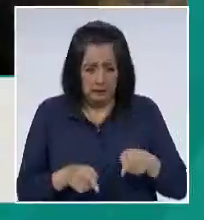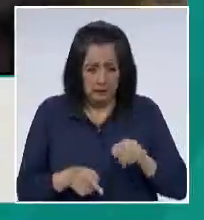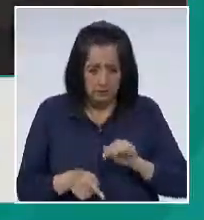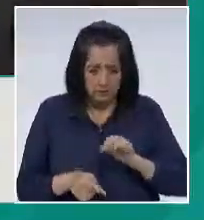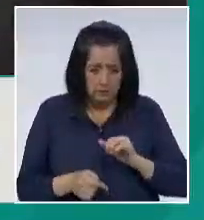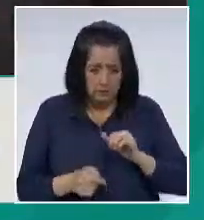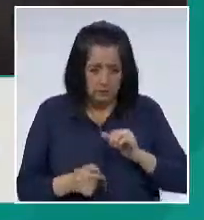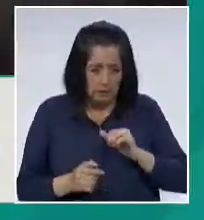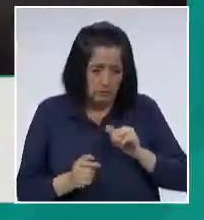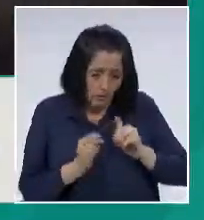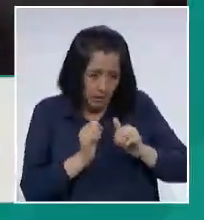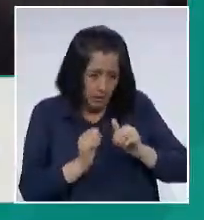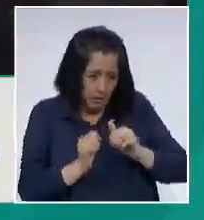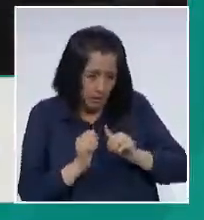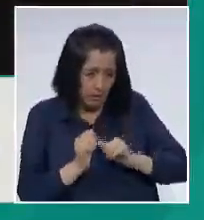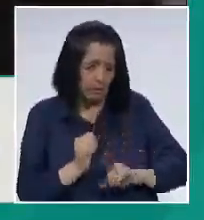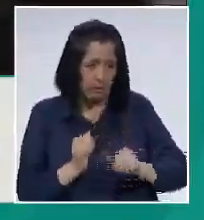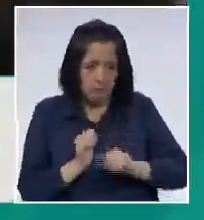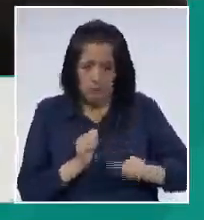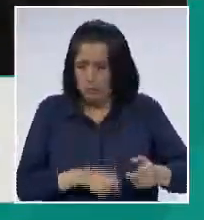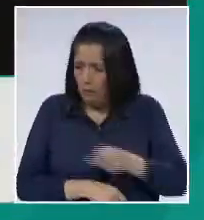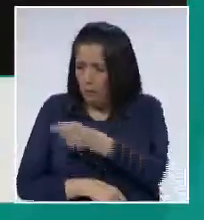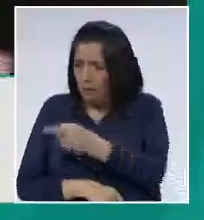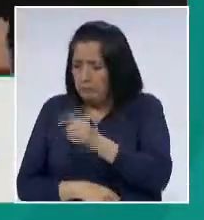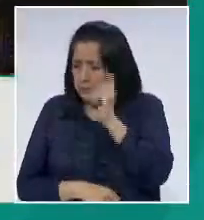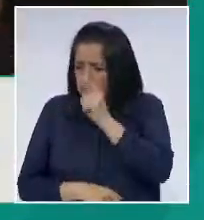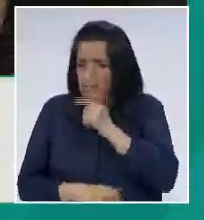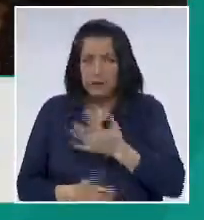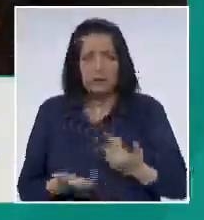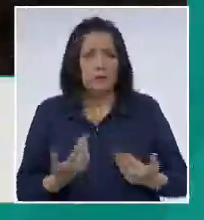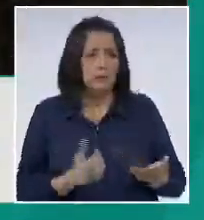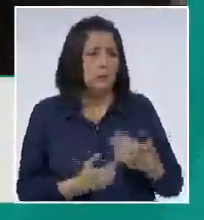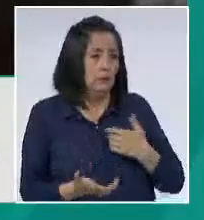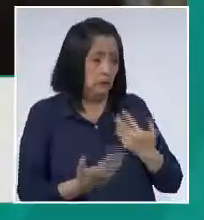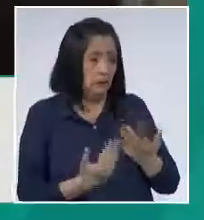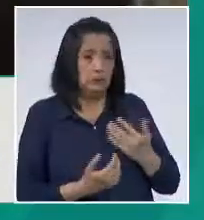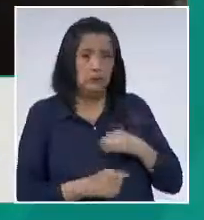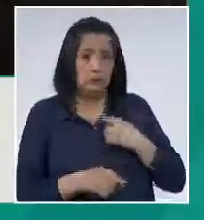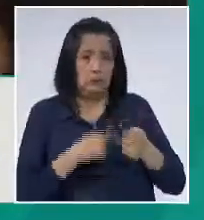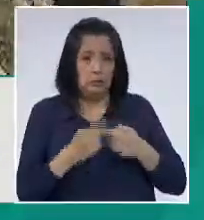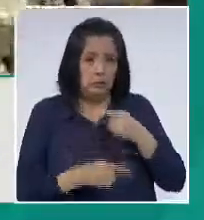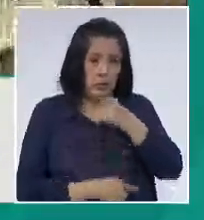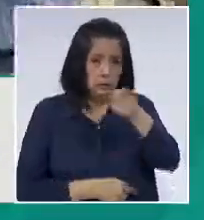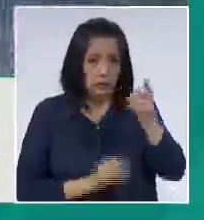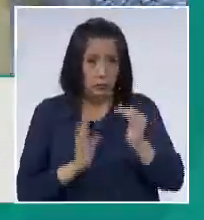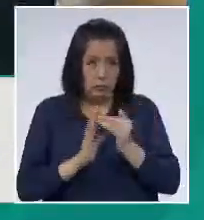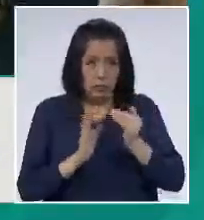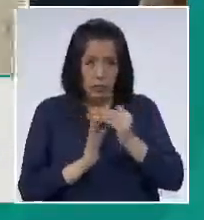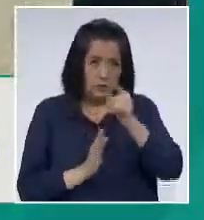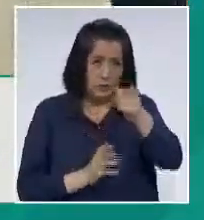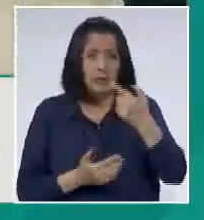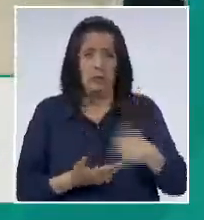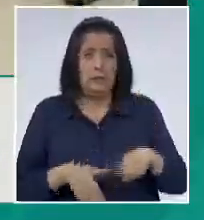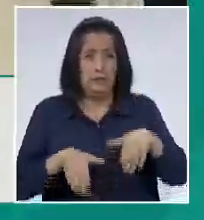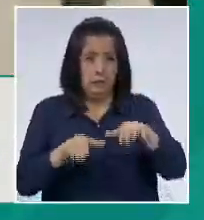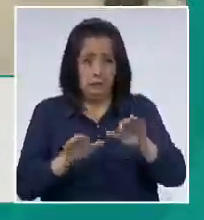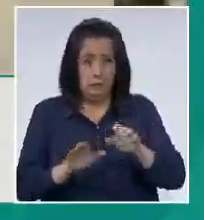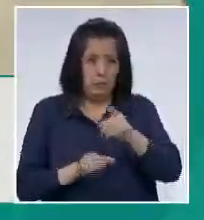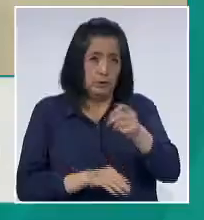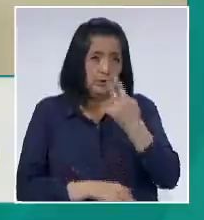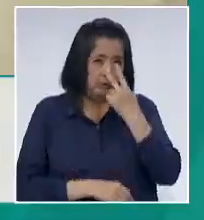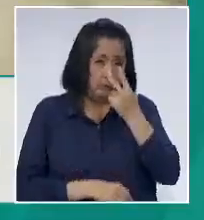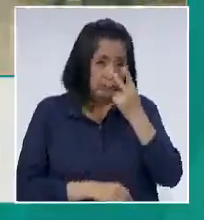se alarmó. Así es, nos acaba de relatar cómo fueron los hechos. Acá en su vivienda ya le están velando, vemos que han llegado